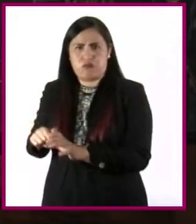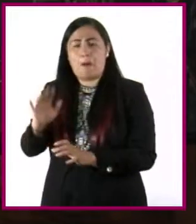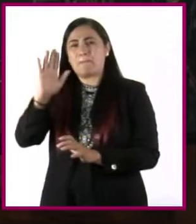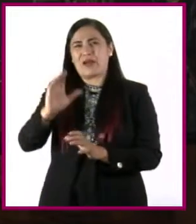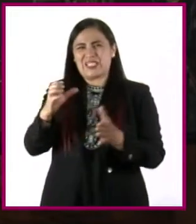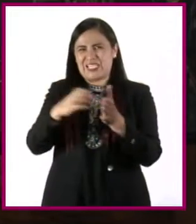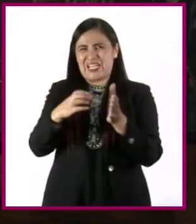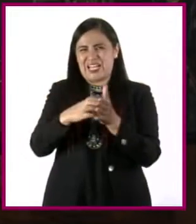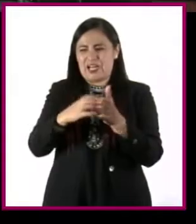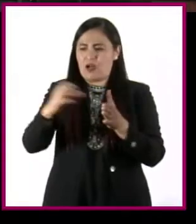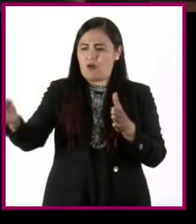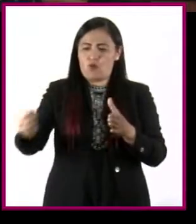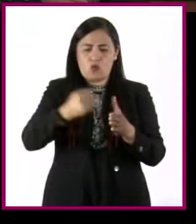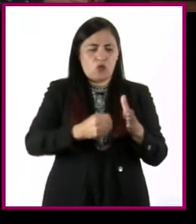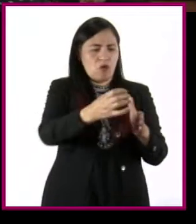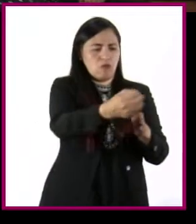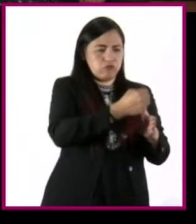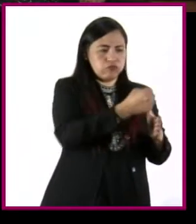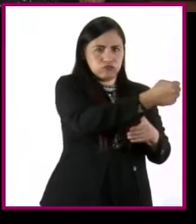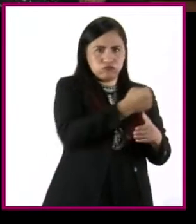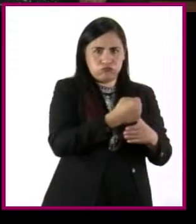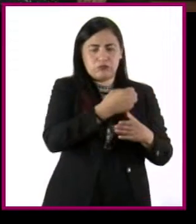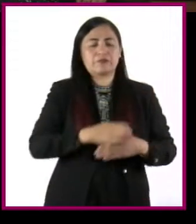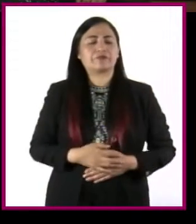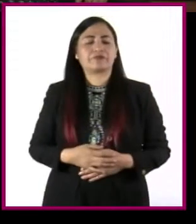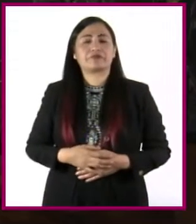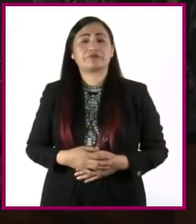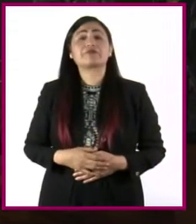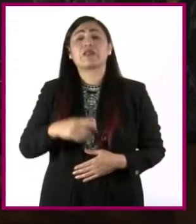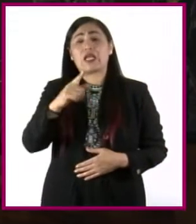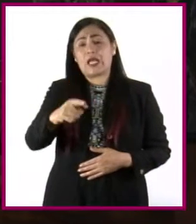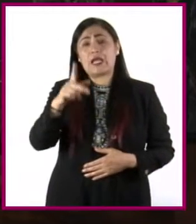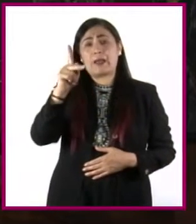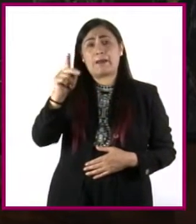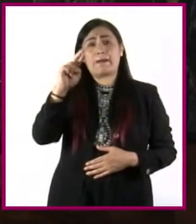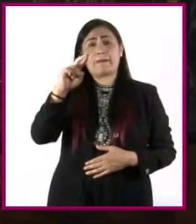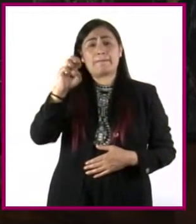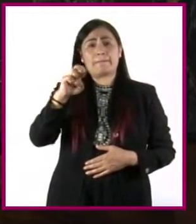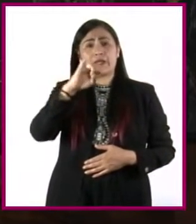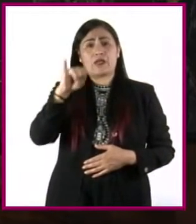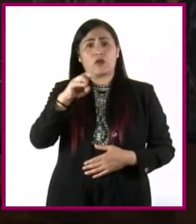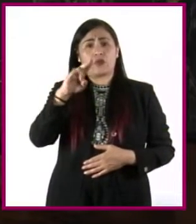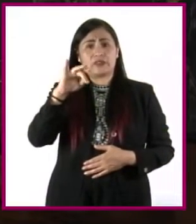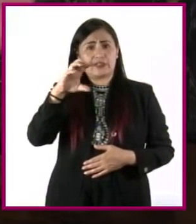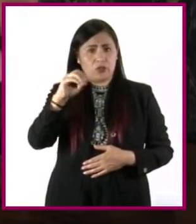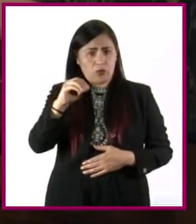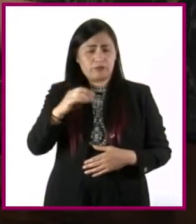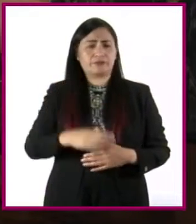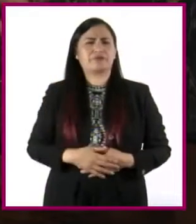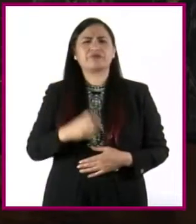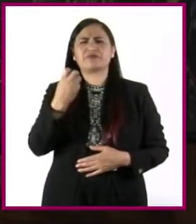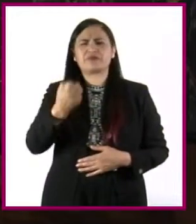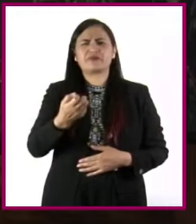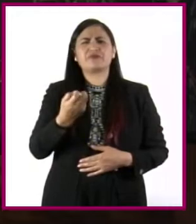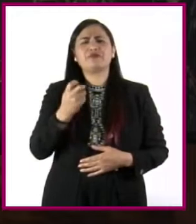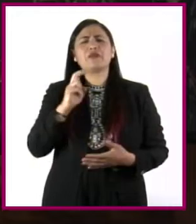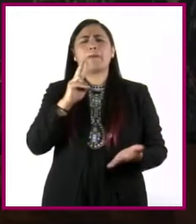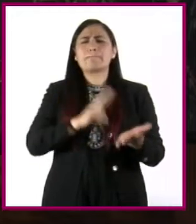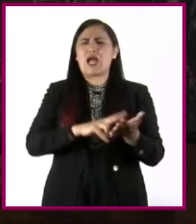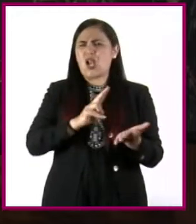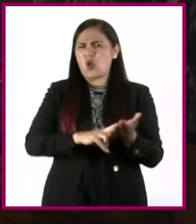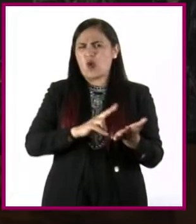caja. Allport agrega que el prejuicio funciona a partir de valoraciones basadas en